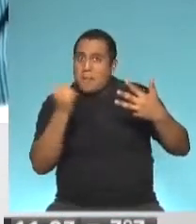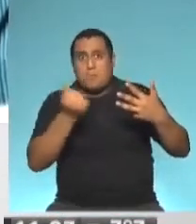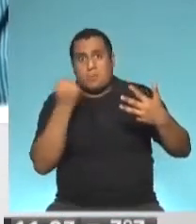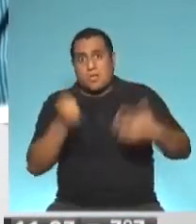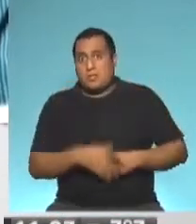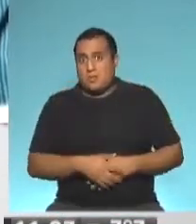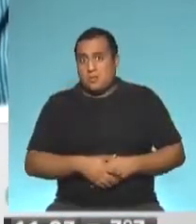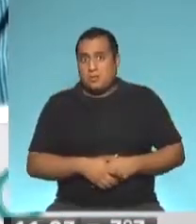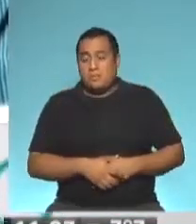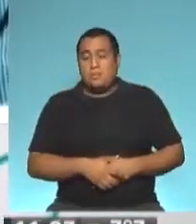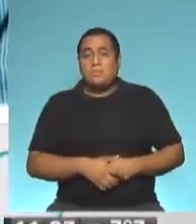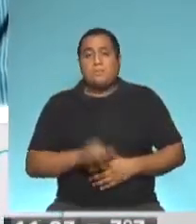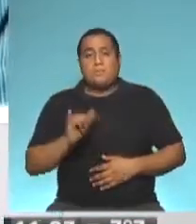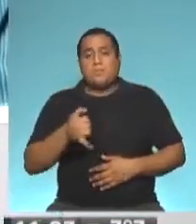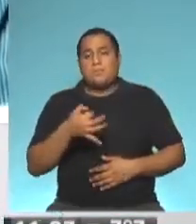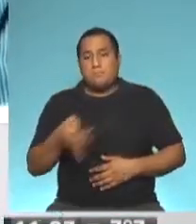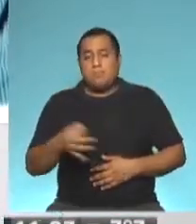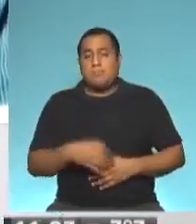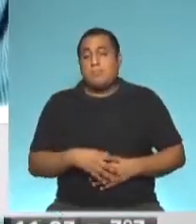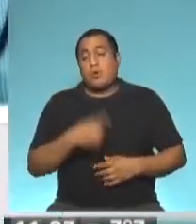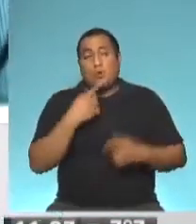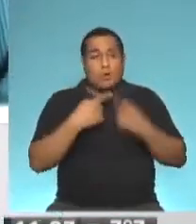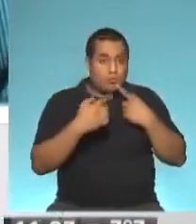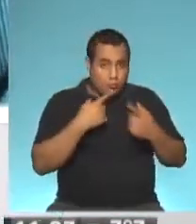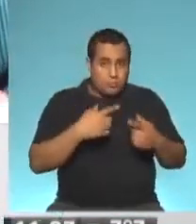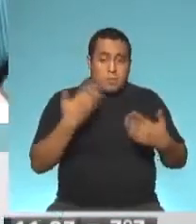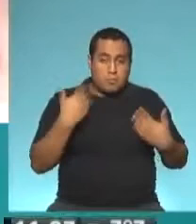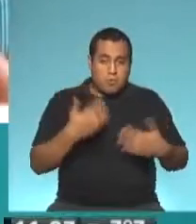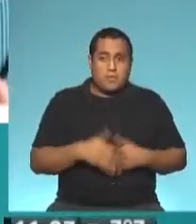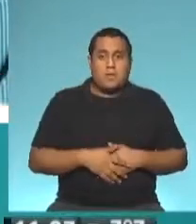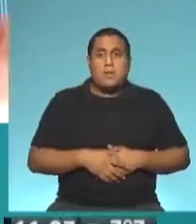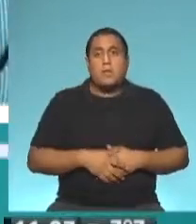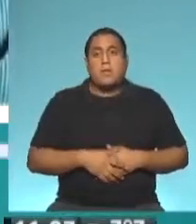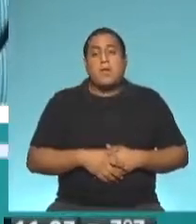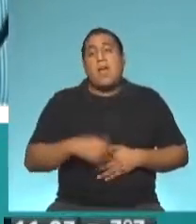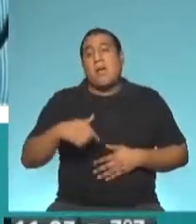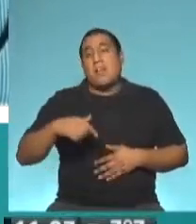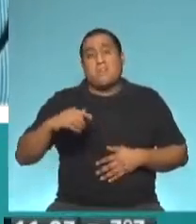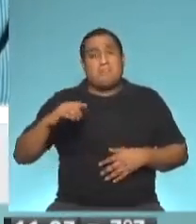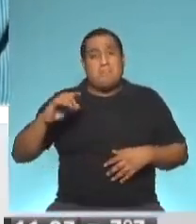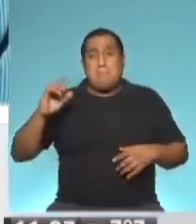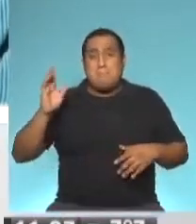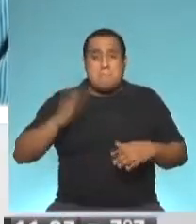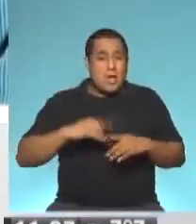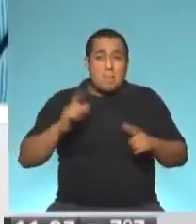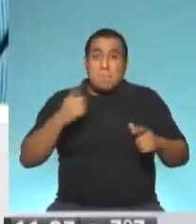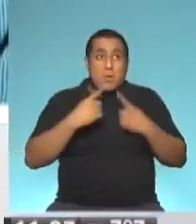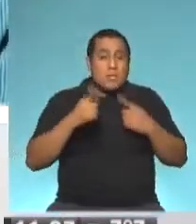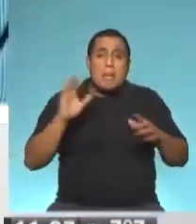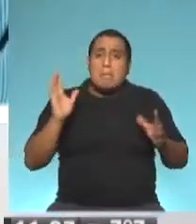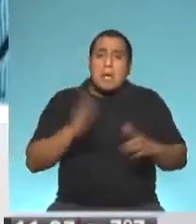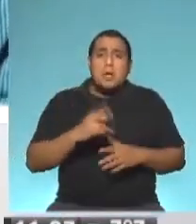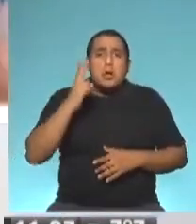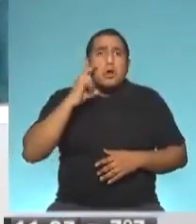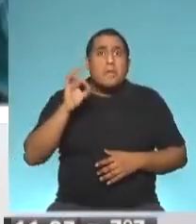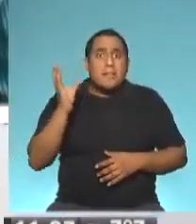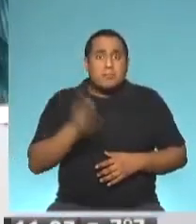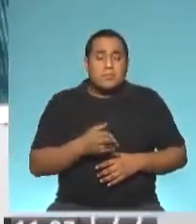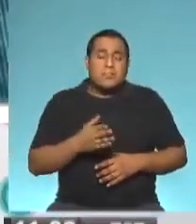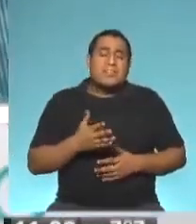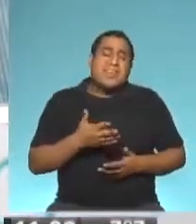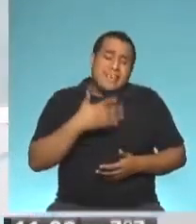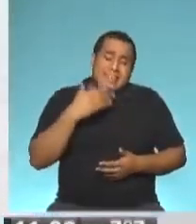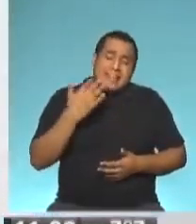síntomas. Exactamente, las consultas más o menos, lo que se vio es que bajaron casi un 90%, y eso es entendible